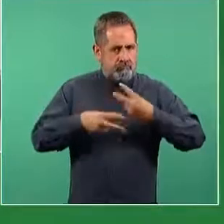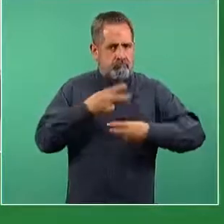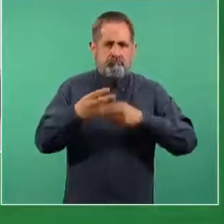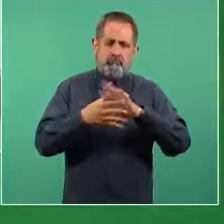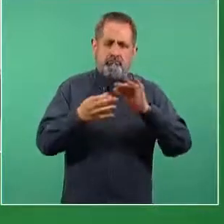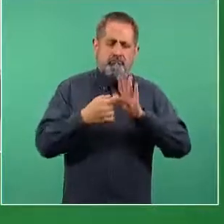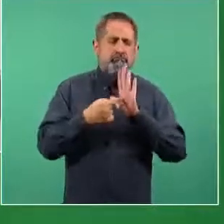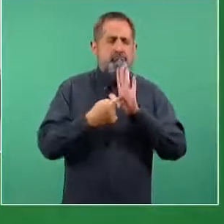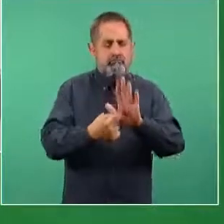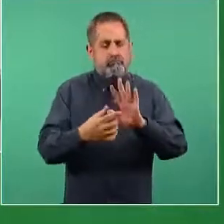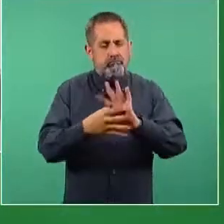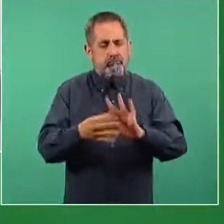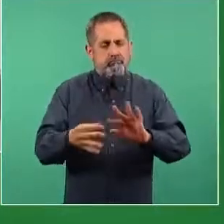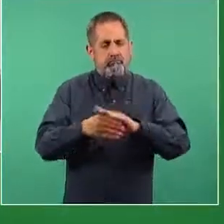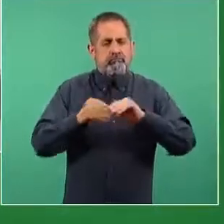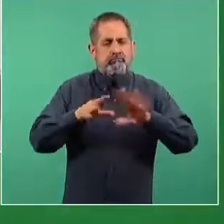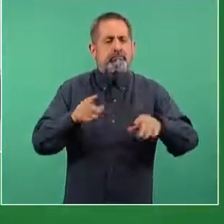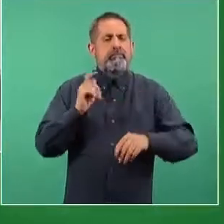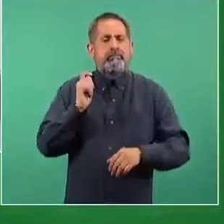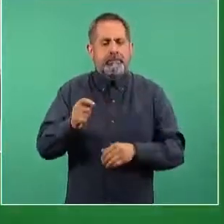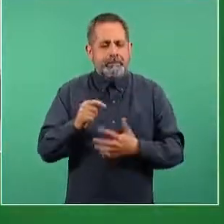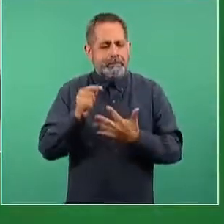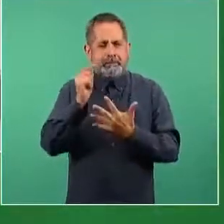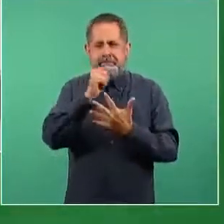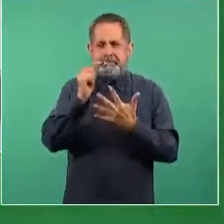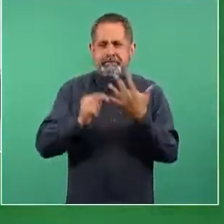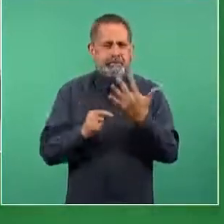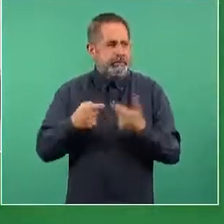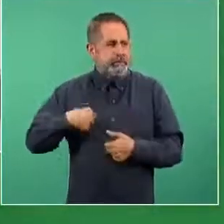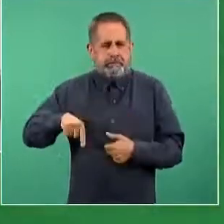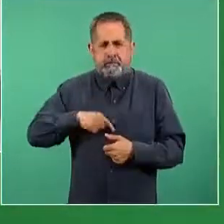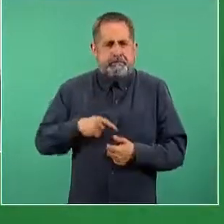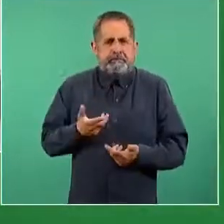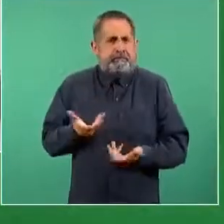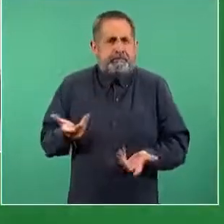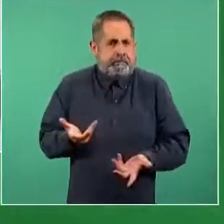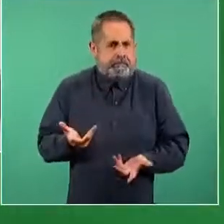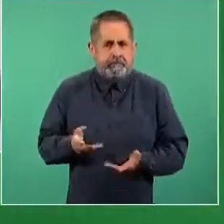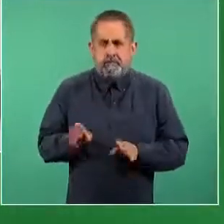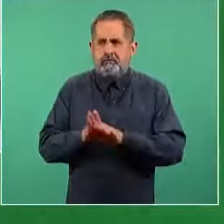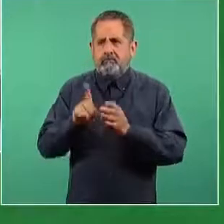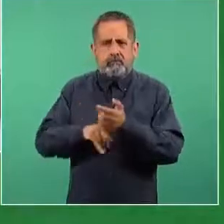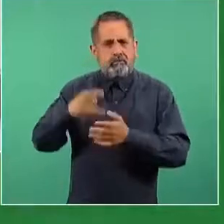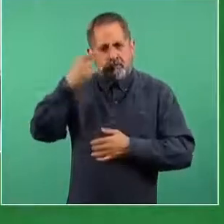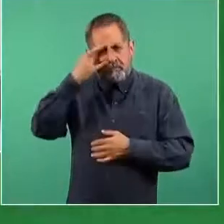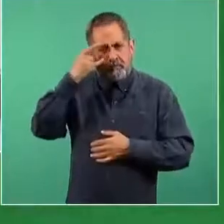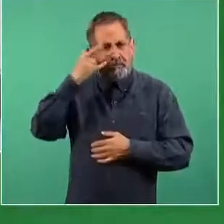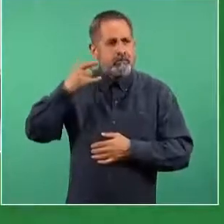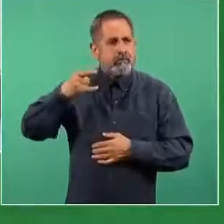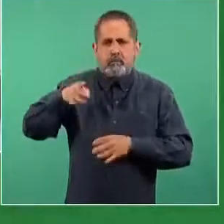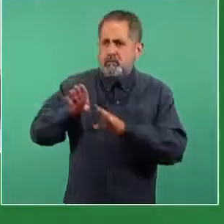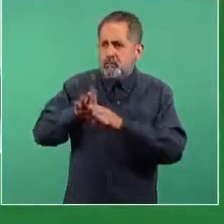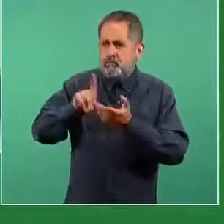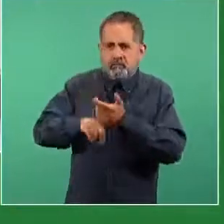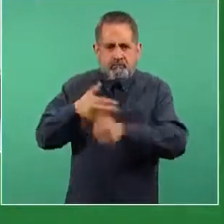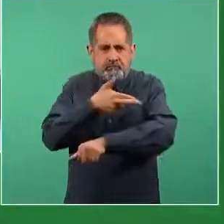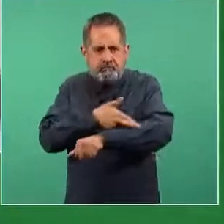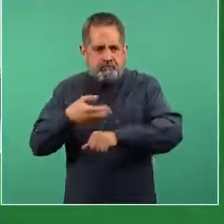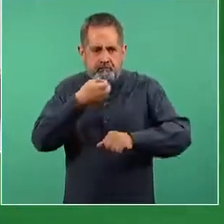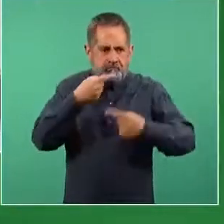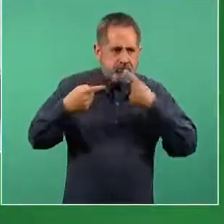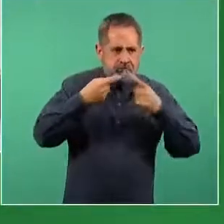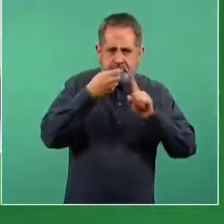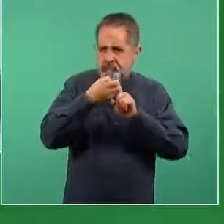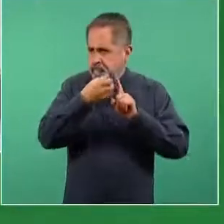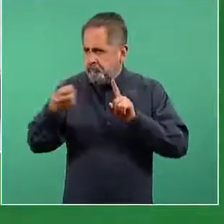inicio con esta exposición que integra parte de las acciones que dieron forma a la respuesta organizada a la pandemia